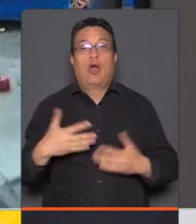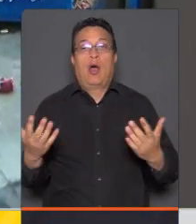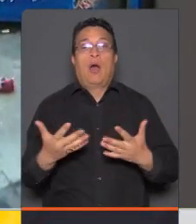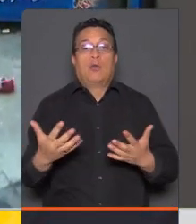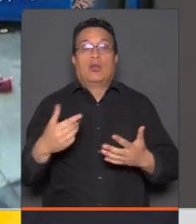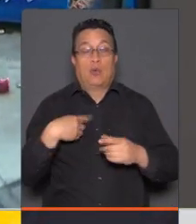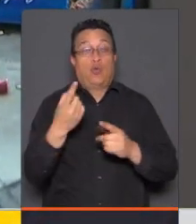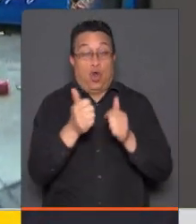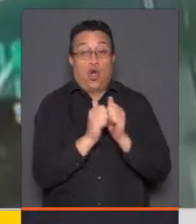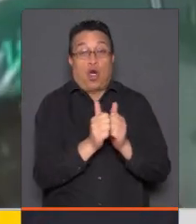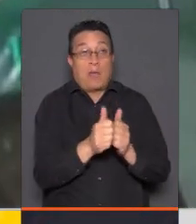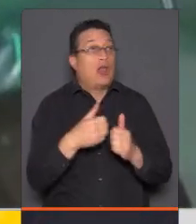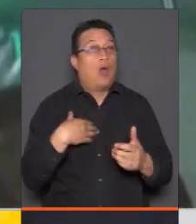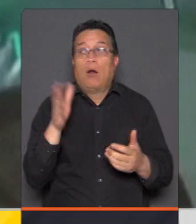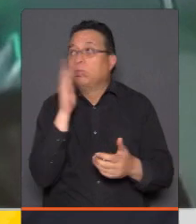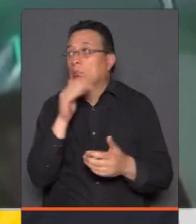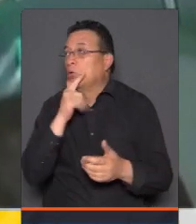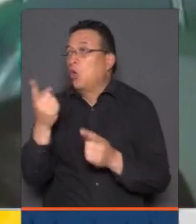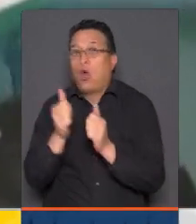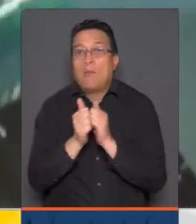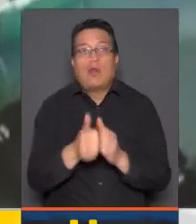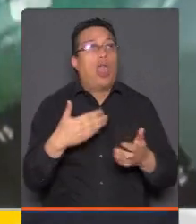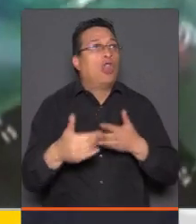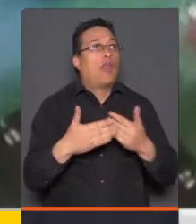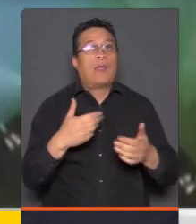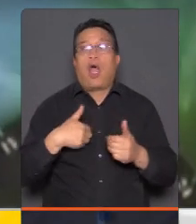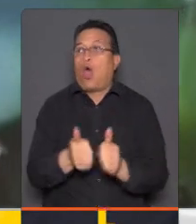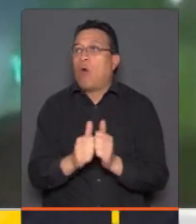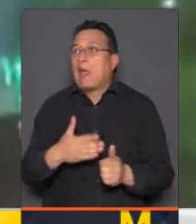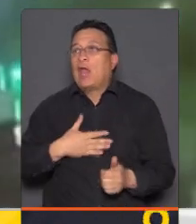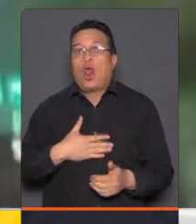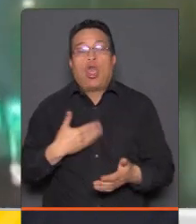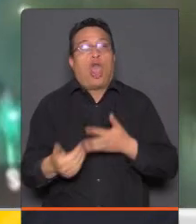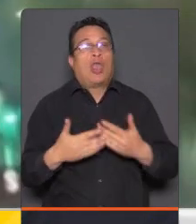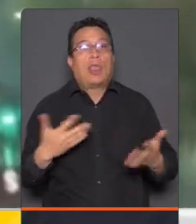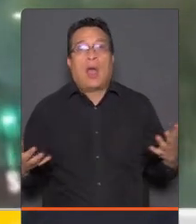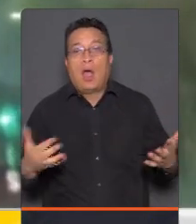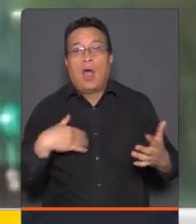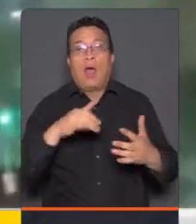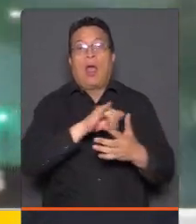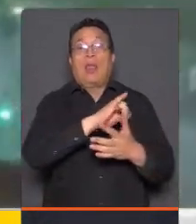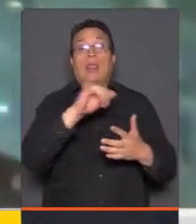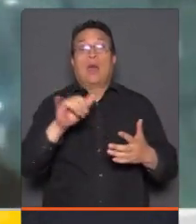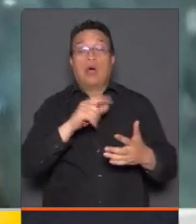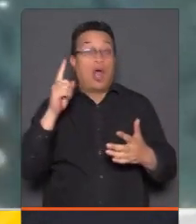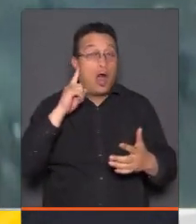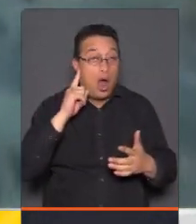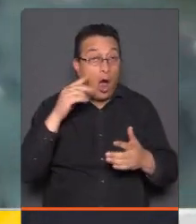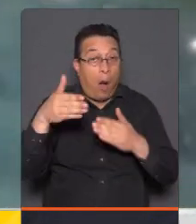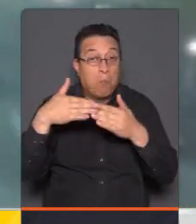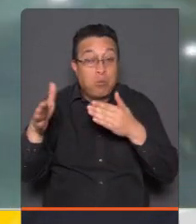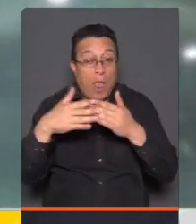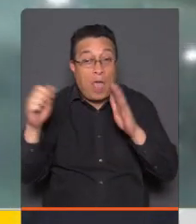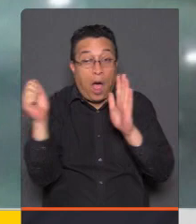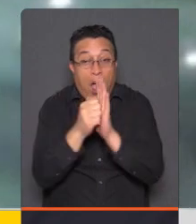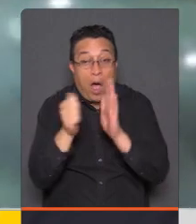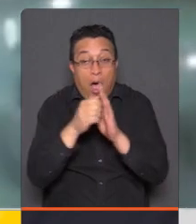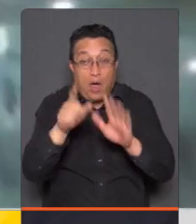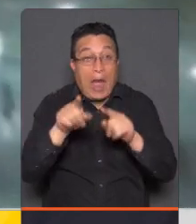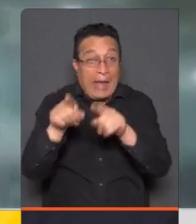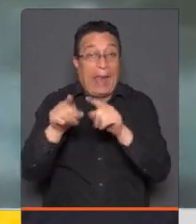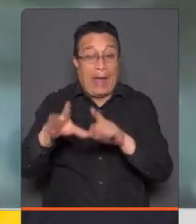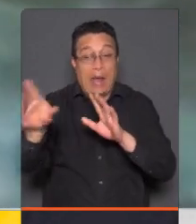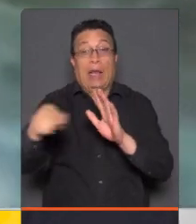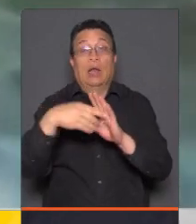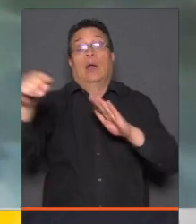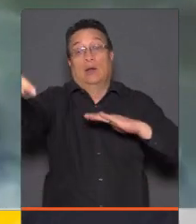mis compañeros no aparecía. Yo decía, ¿dónde está mi compañero? O sea, al rato fue que escuché la puerta y yo digo, no, es él.